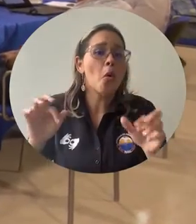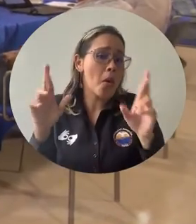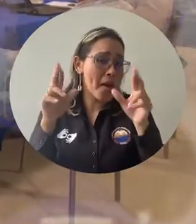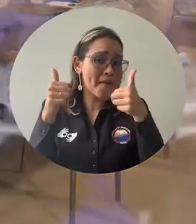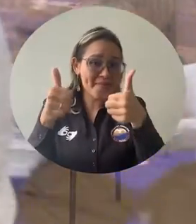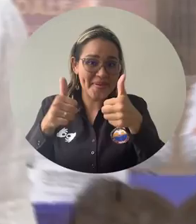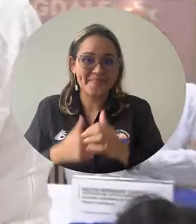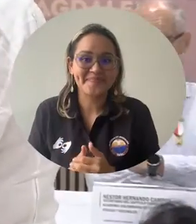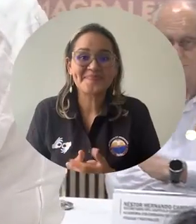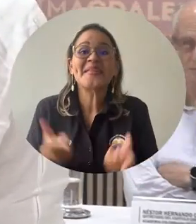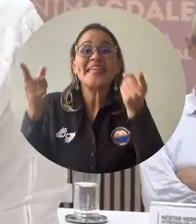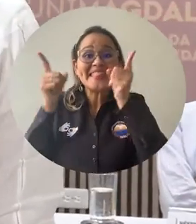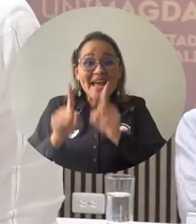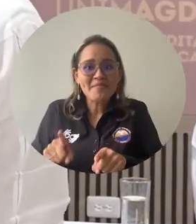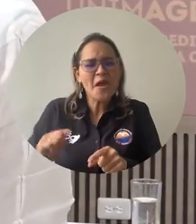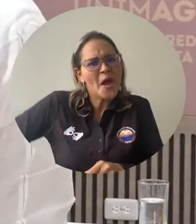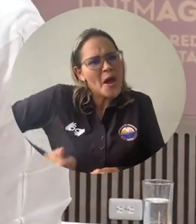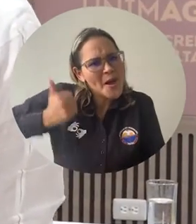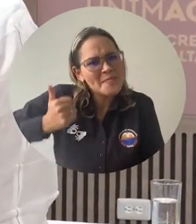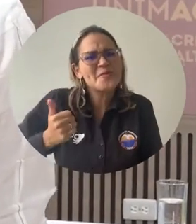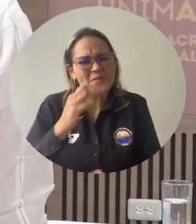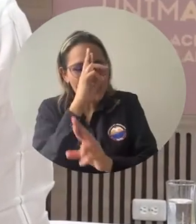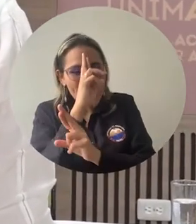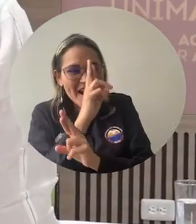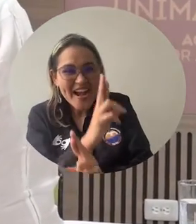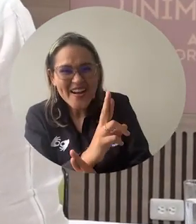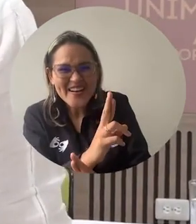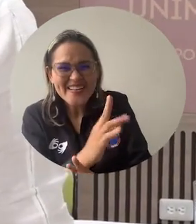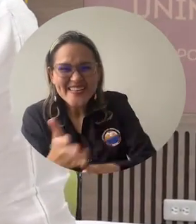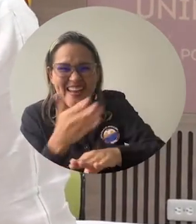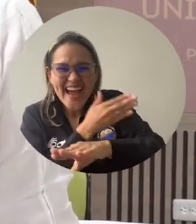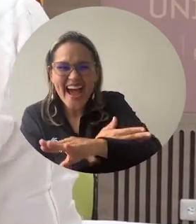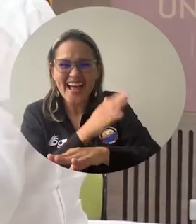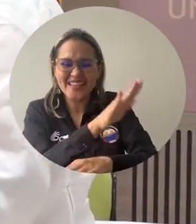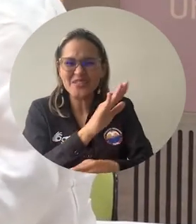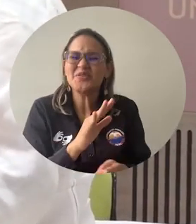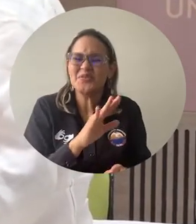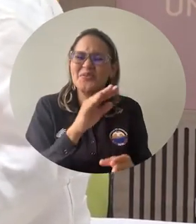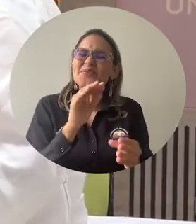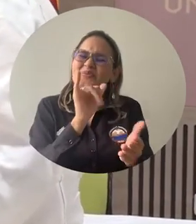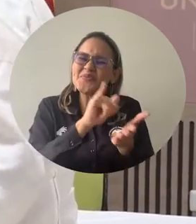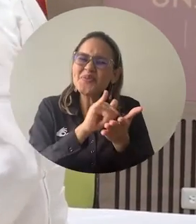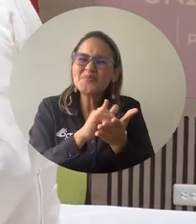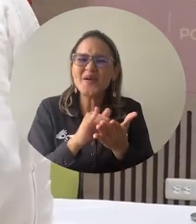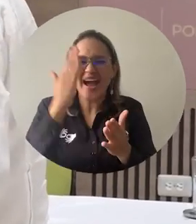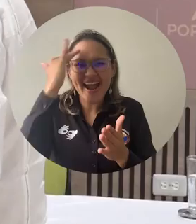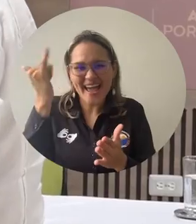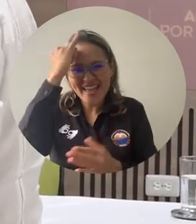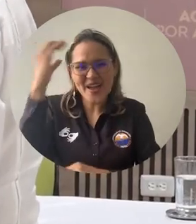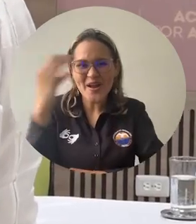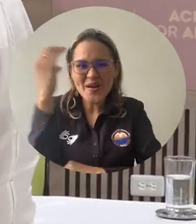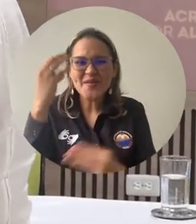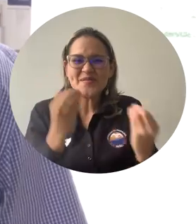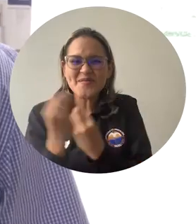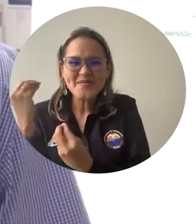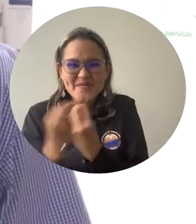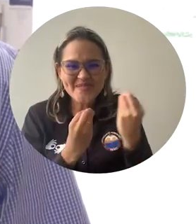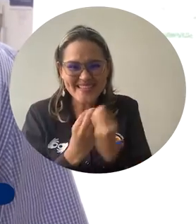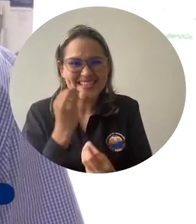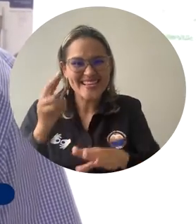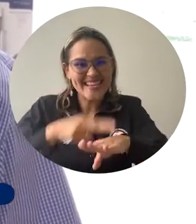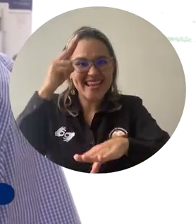los consejeros también elogiaron el reconocimiento otorgado al rector Pablo Vera por la Academia Colombiana de Ciencias Exactas, Físicas y Naturales.